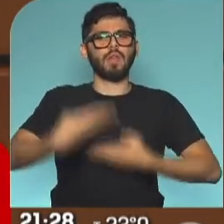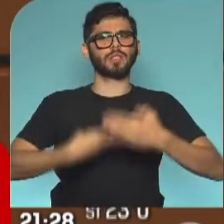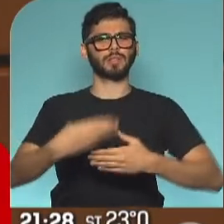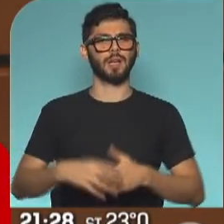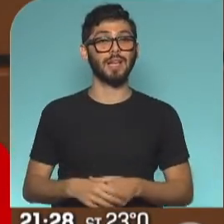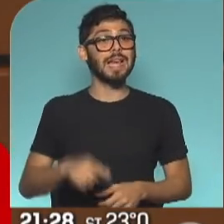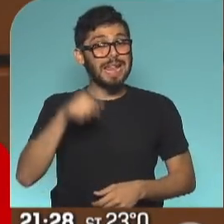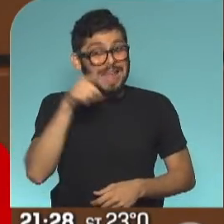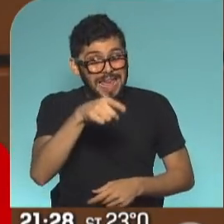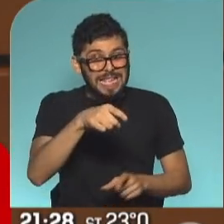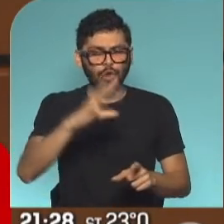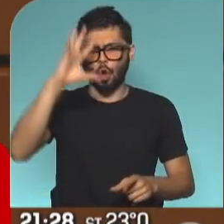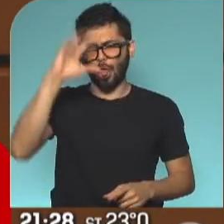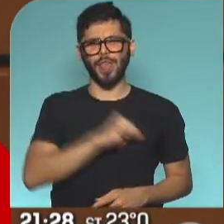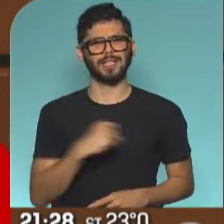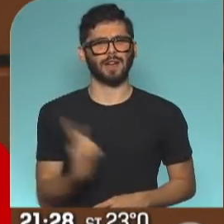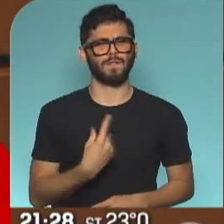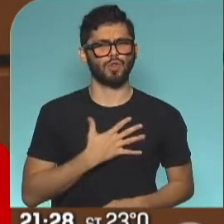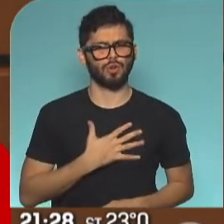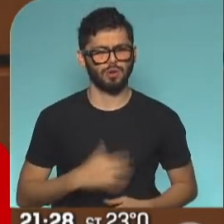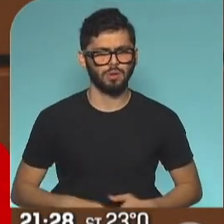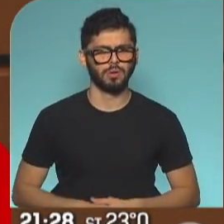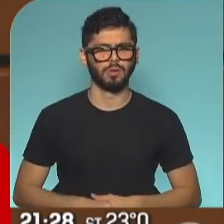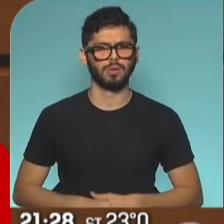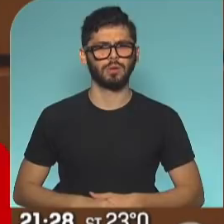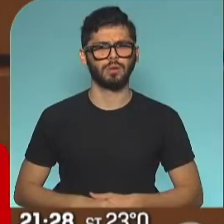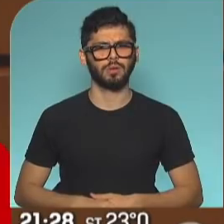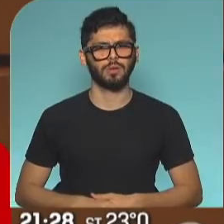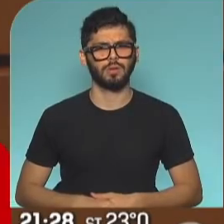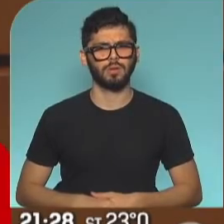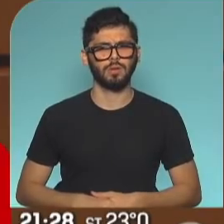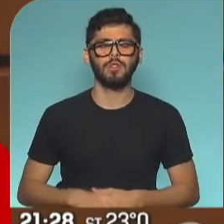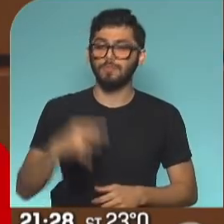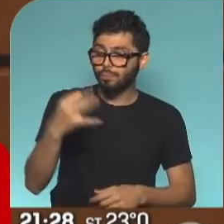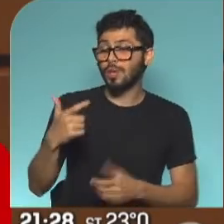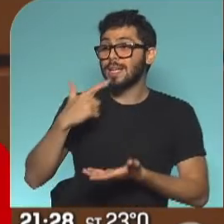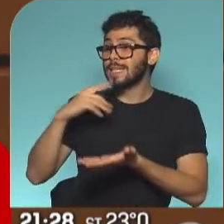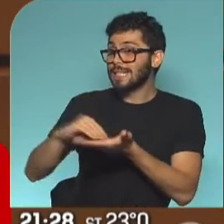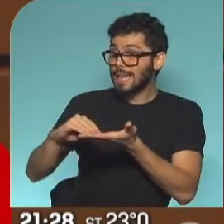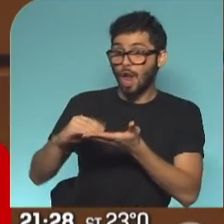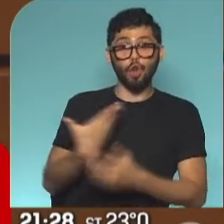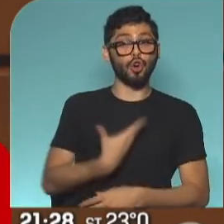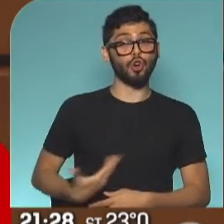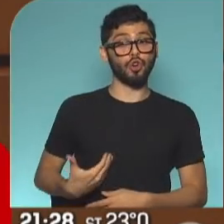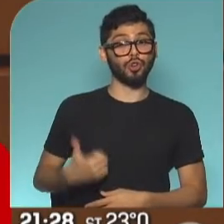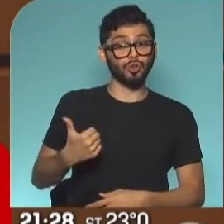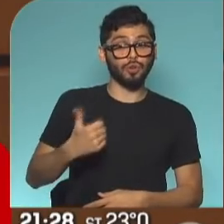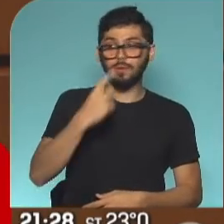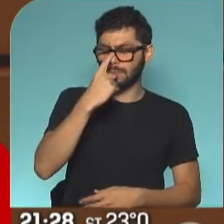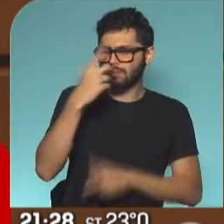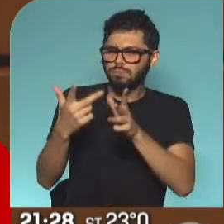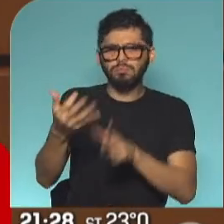Ese es el verdadero desafío que tenemos. Y bien decía el senador que preside este encuentro,